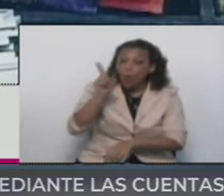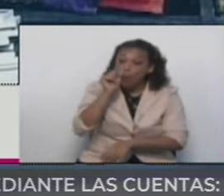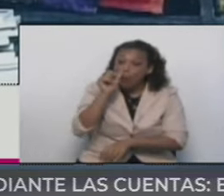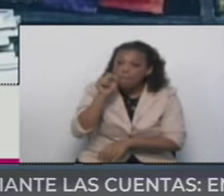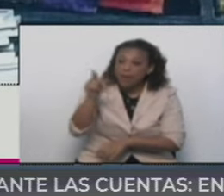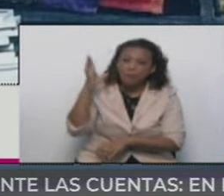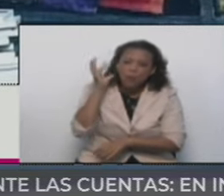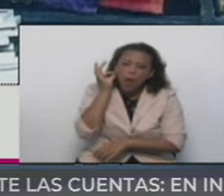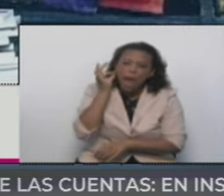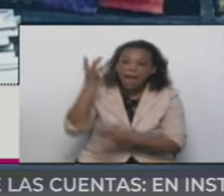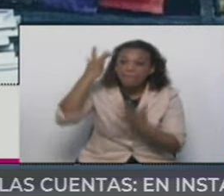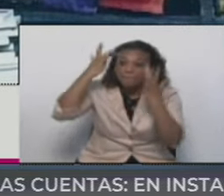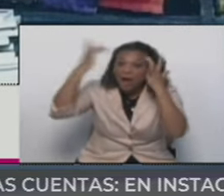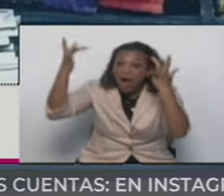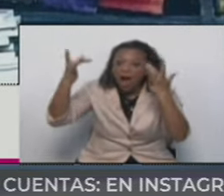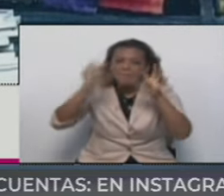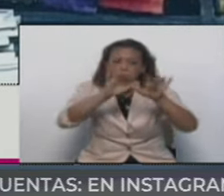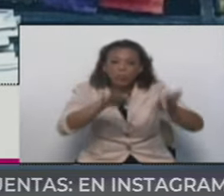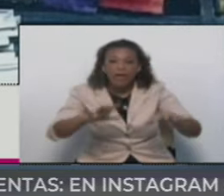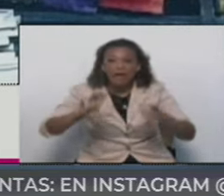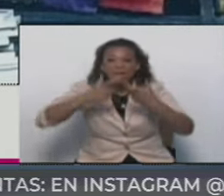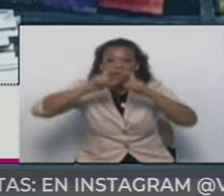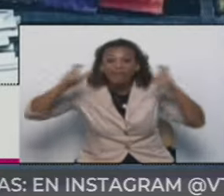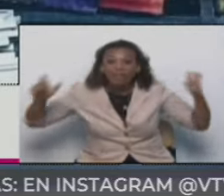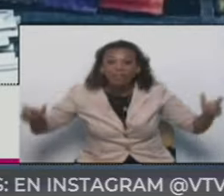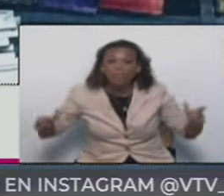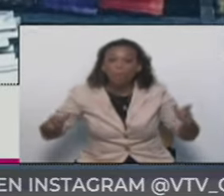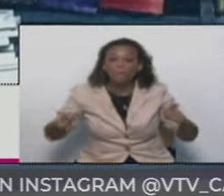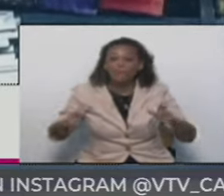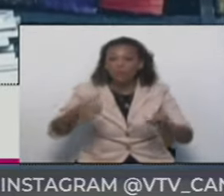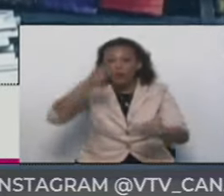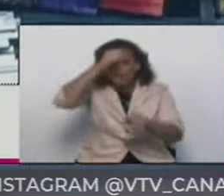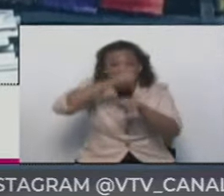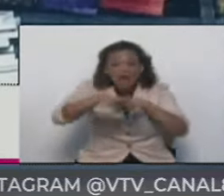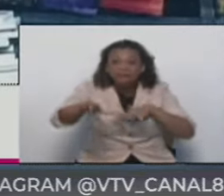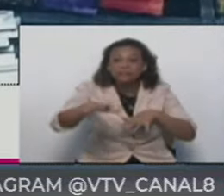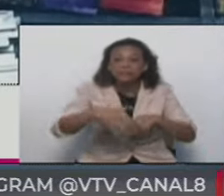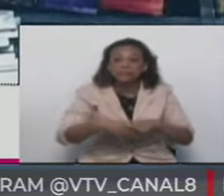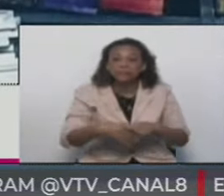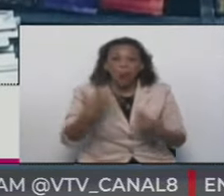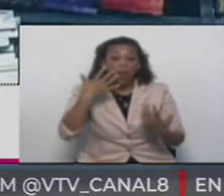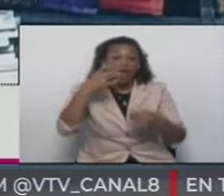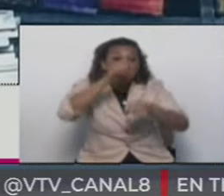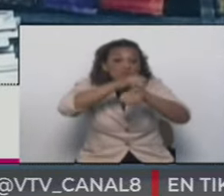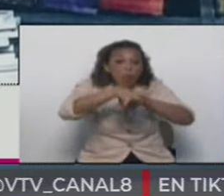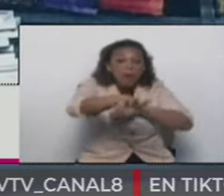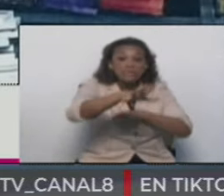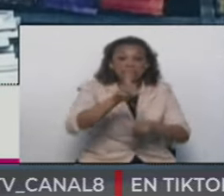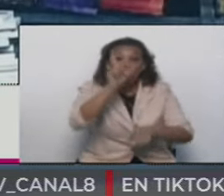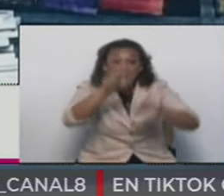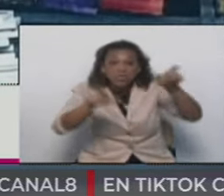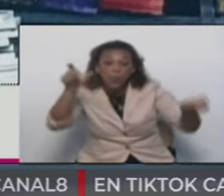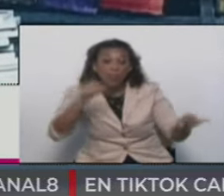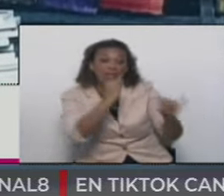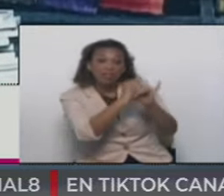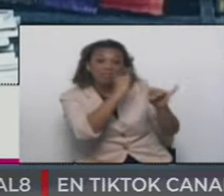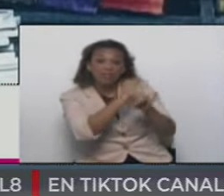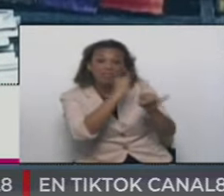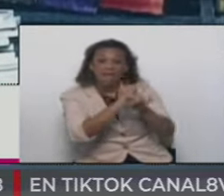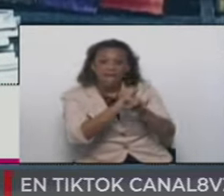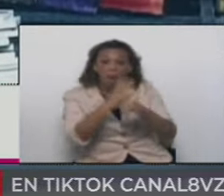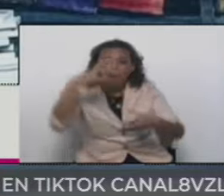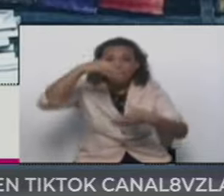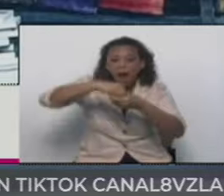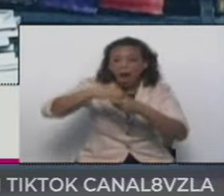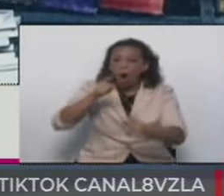investigación sobre el fenómeno, cómo se secaron en tiempo récord influencers y artistas que se metieron